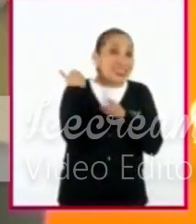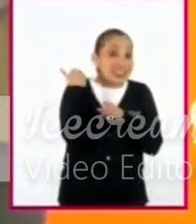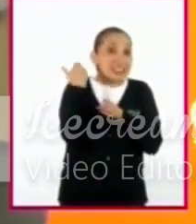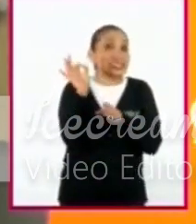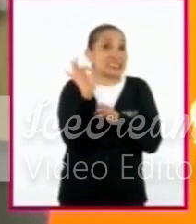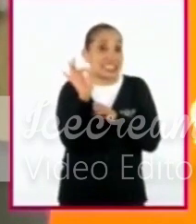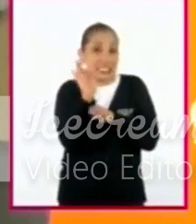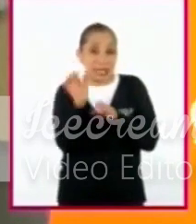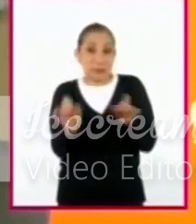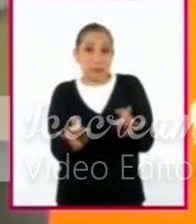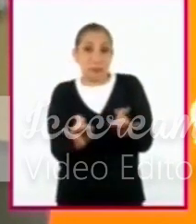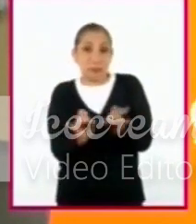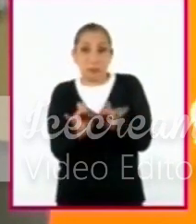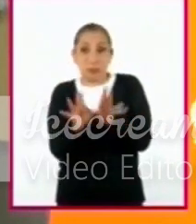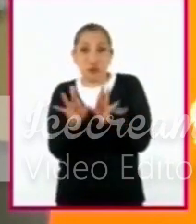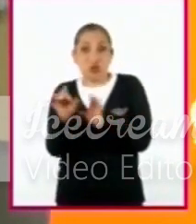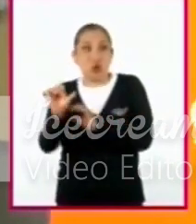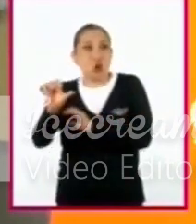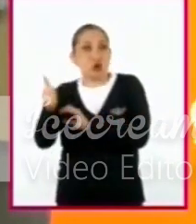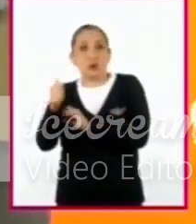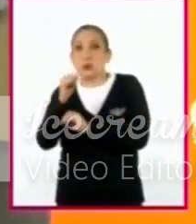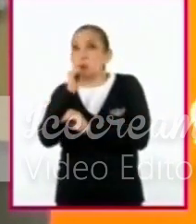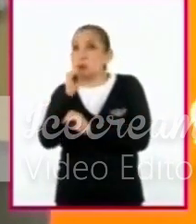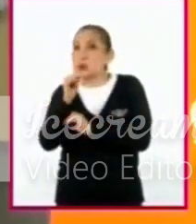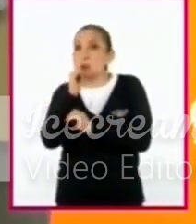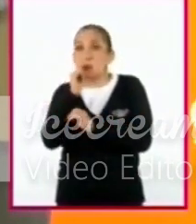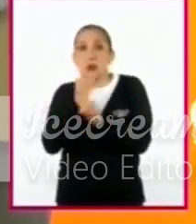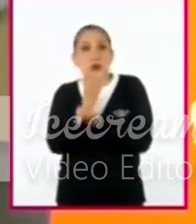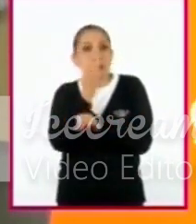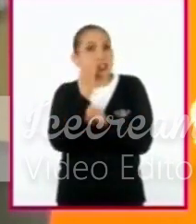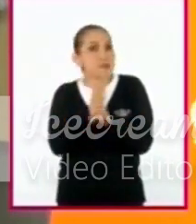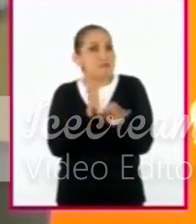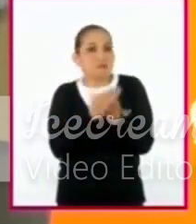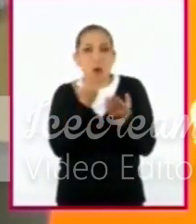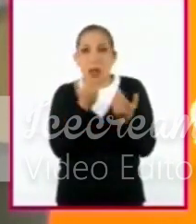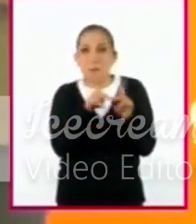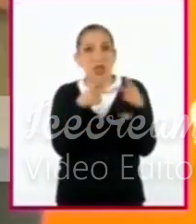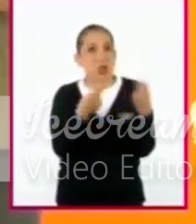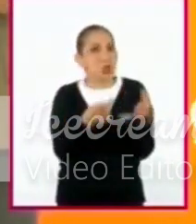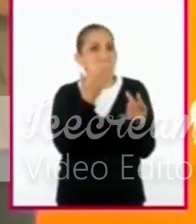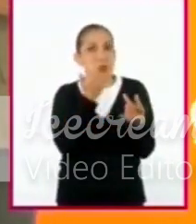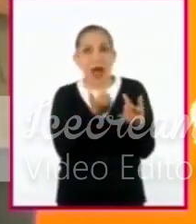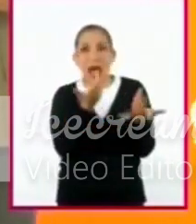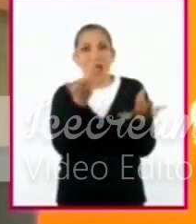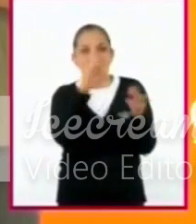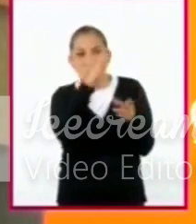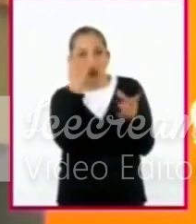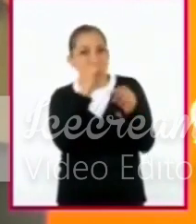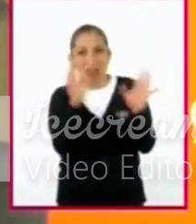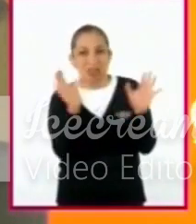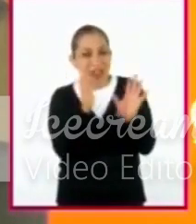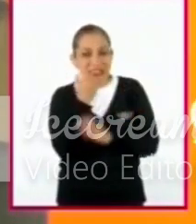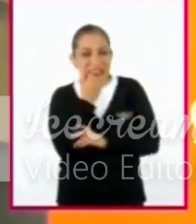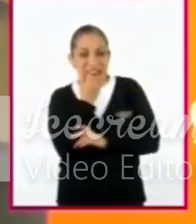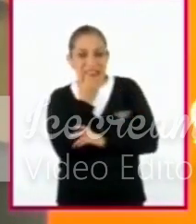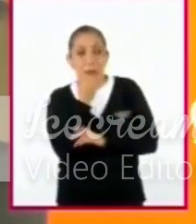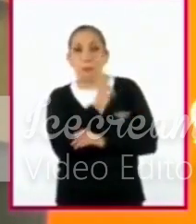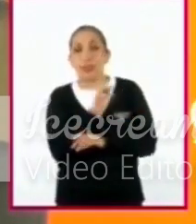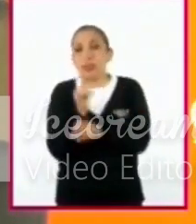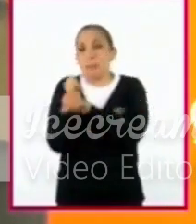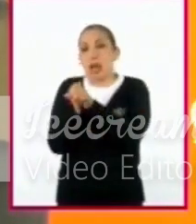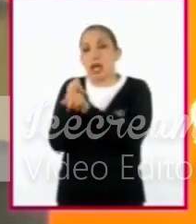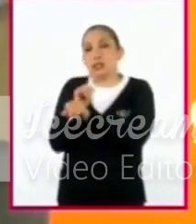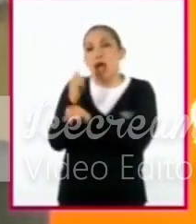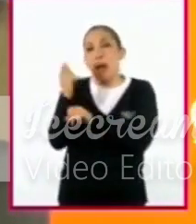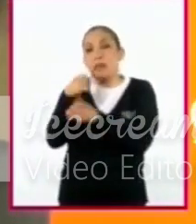tratara de catástrofes en las que aún no había suficiente documentación especializada en la salud, puede indagar en la